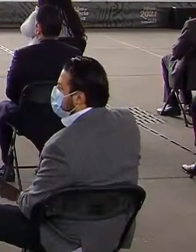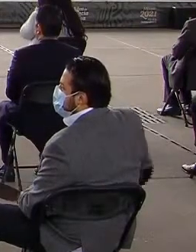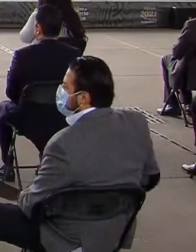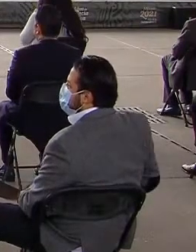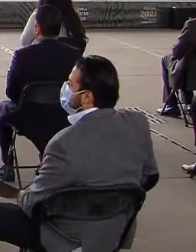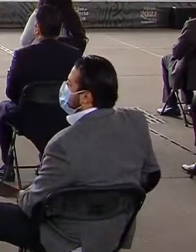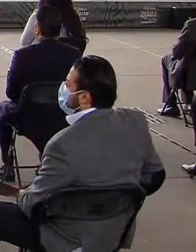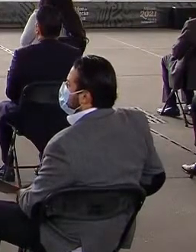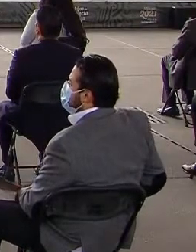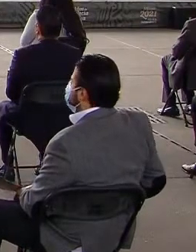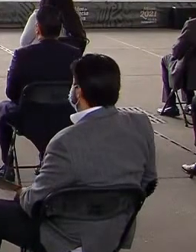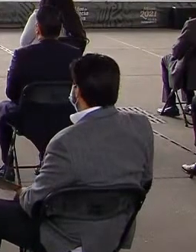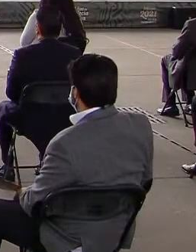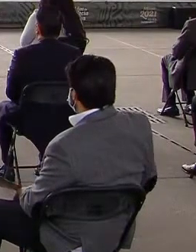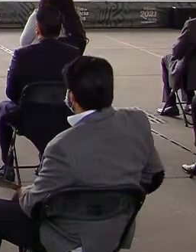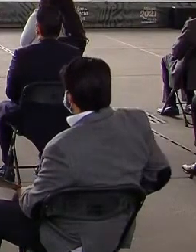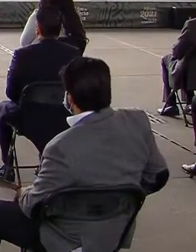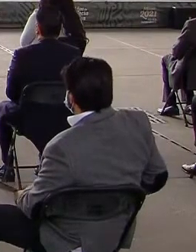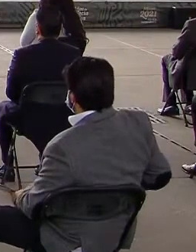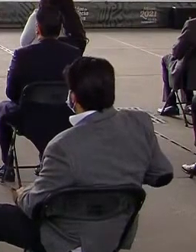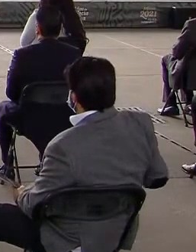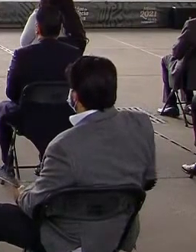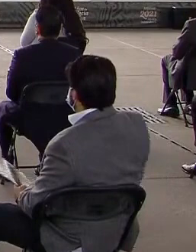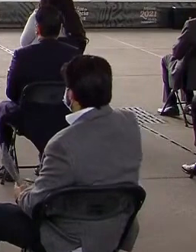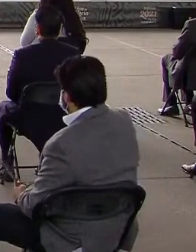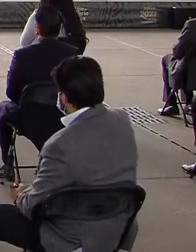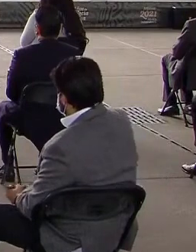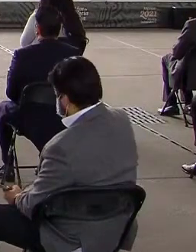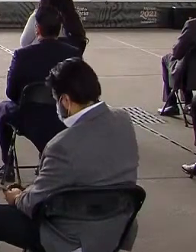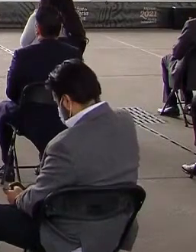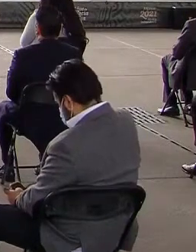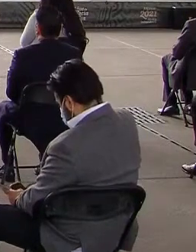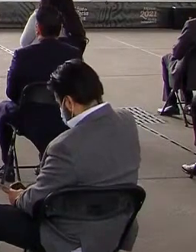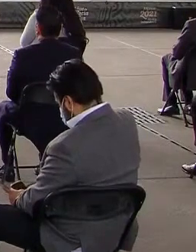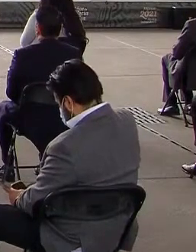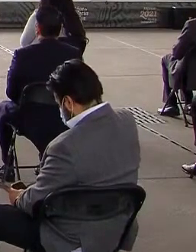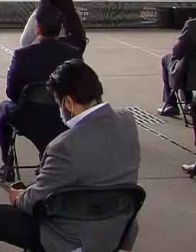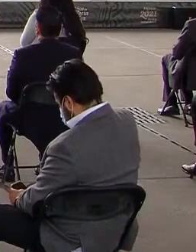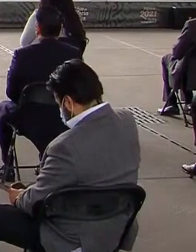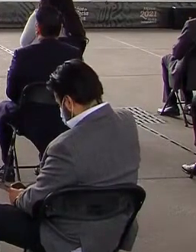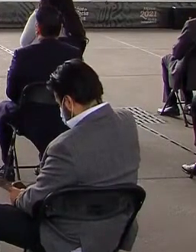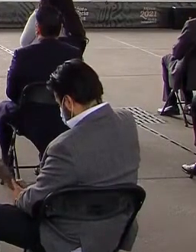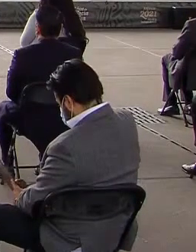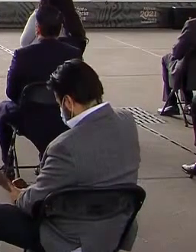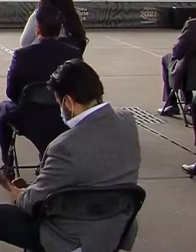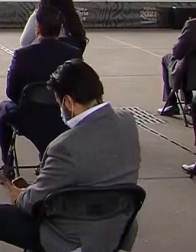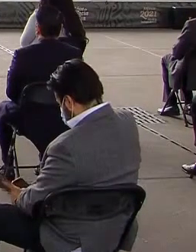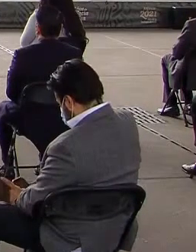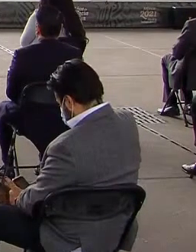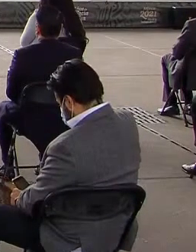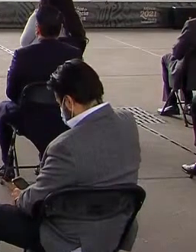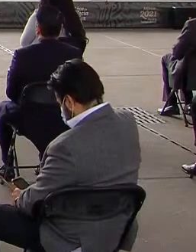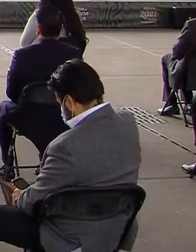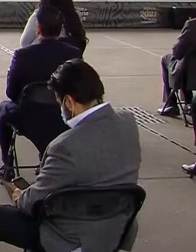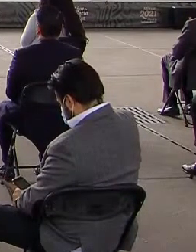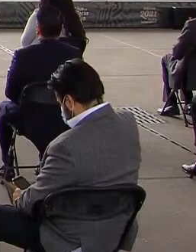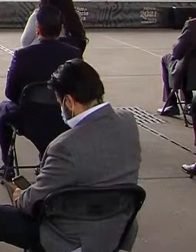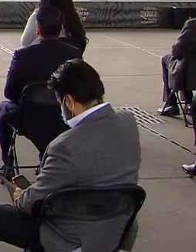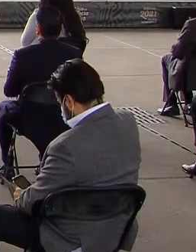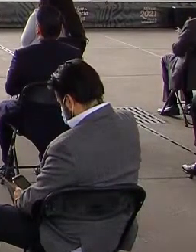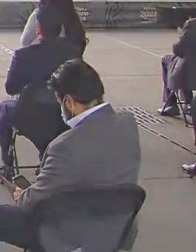Doctor Esteban Moctezuma Barragán, embajador extraordinario y plenipotenciario de México ante los Estados Unidos de América.